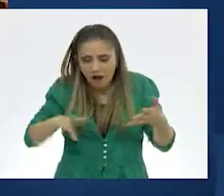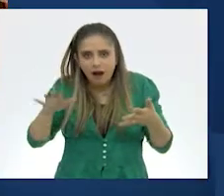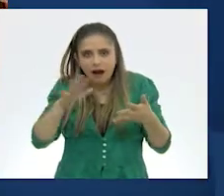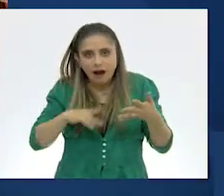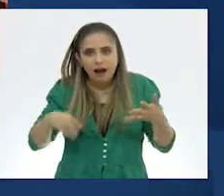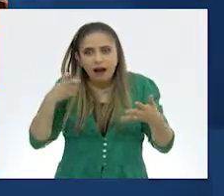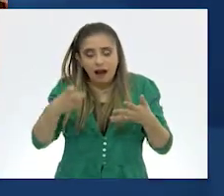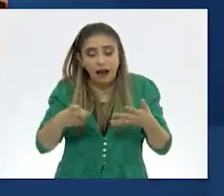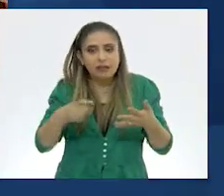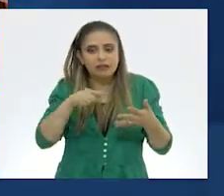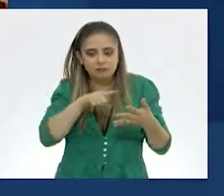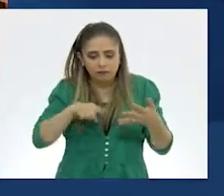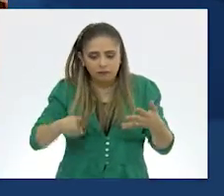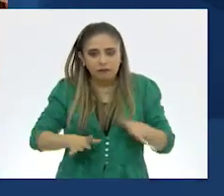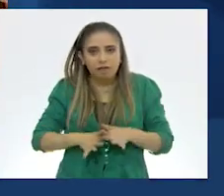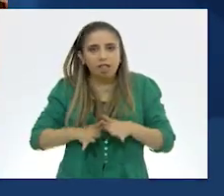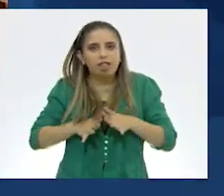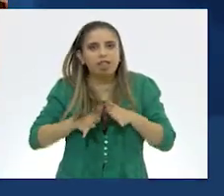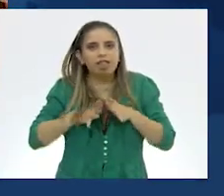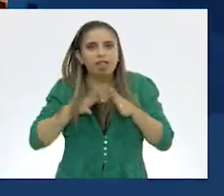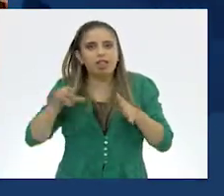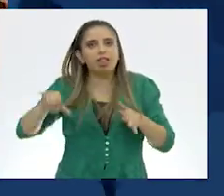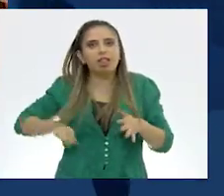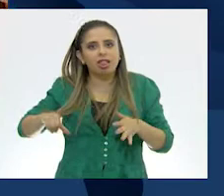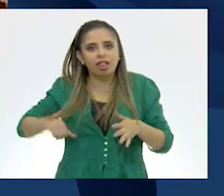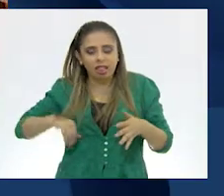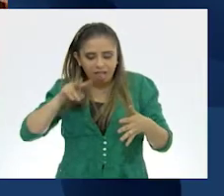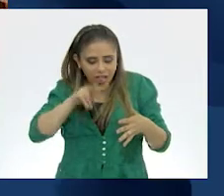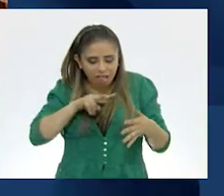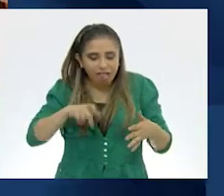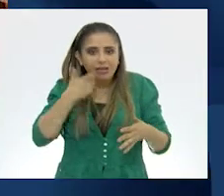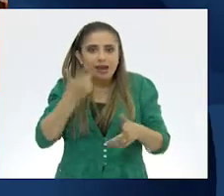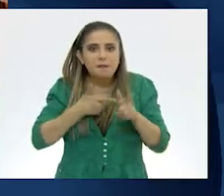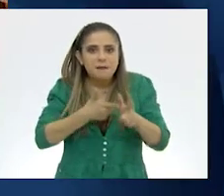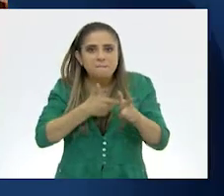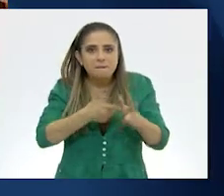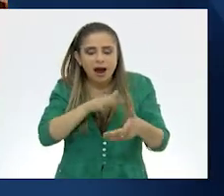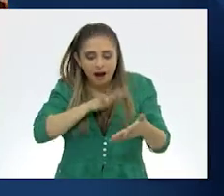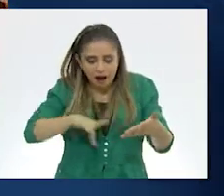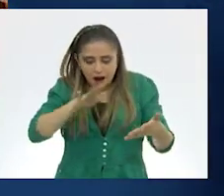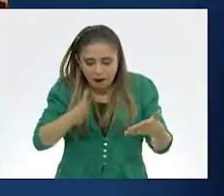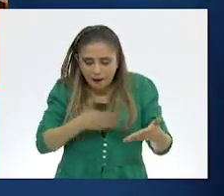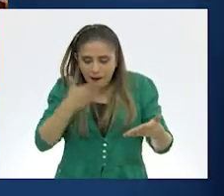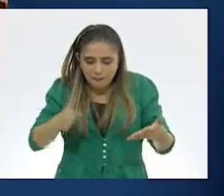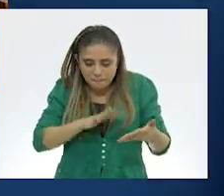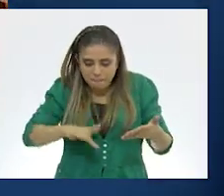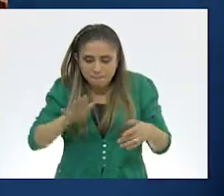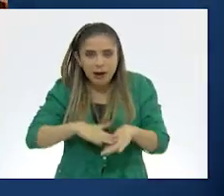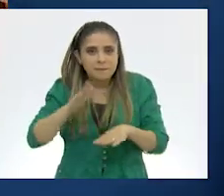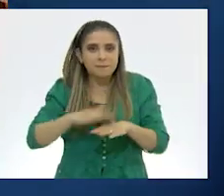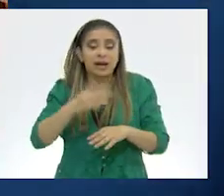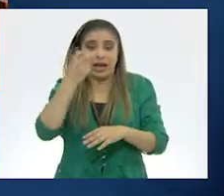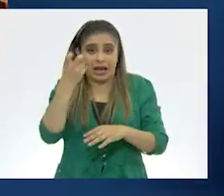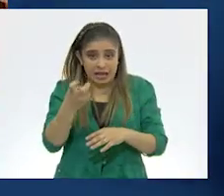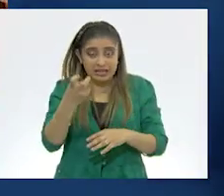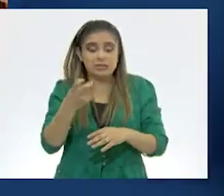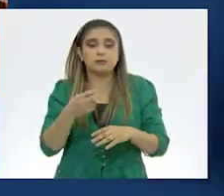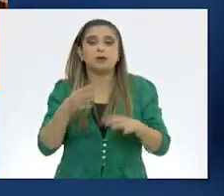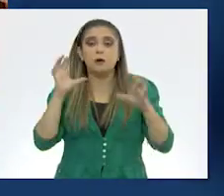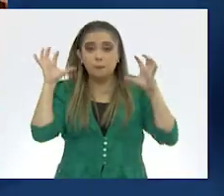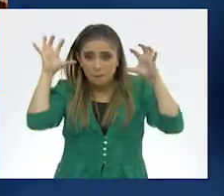te pueden mantener muy interesado en la lectura, y por eso es que el género de